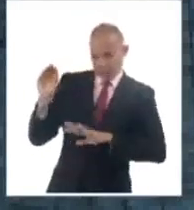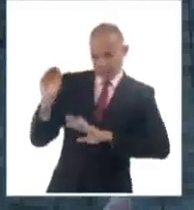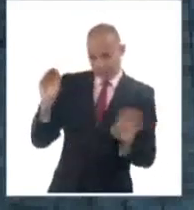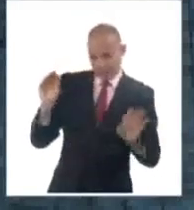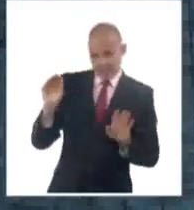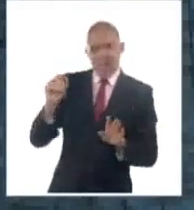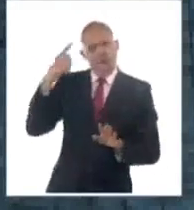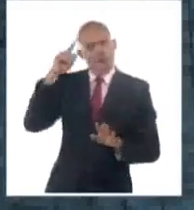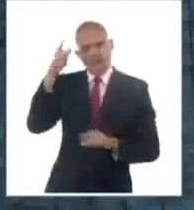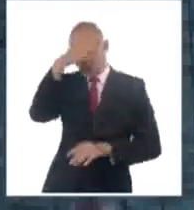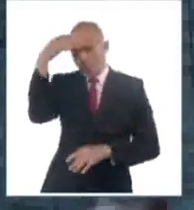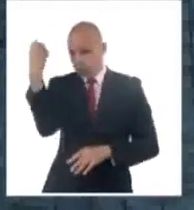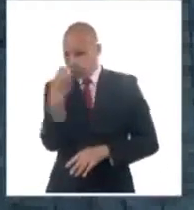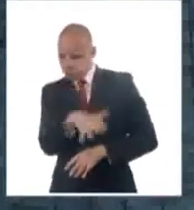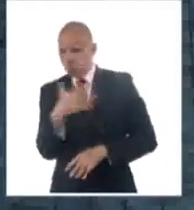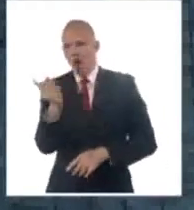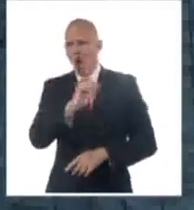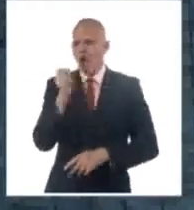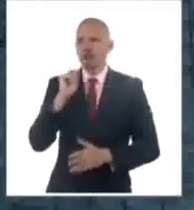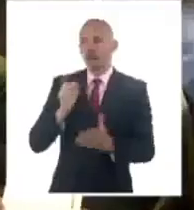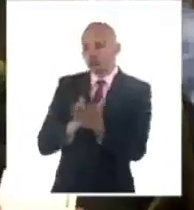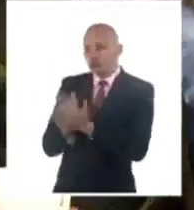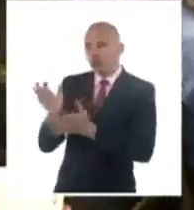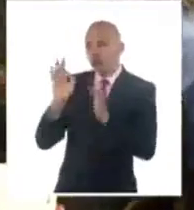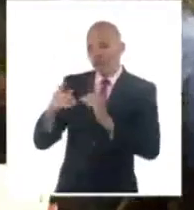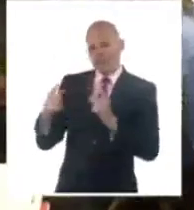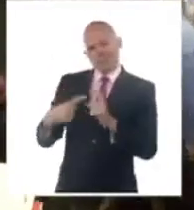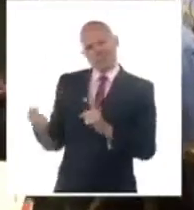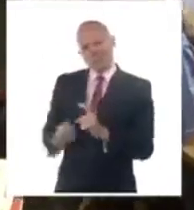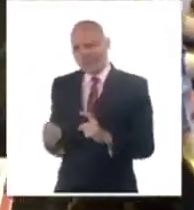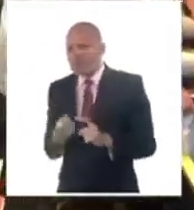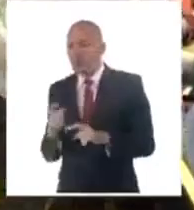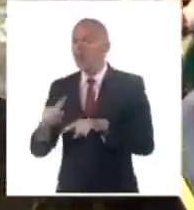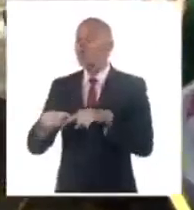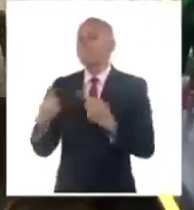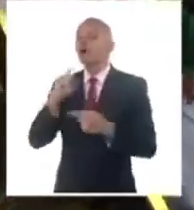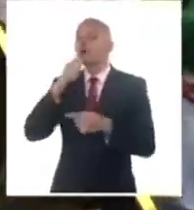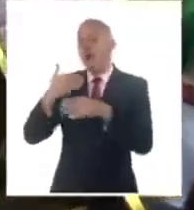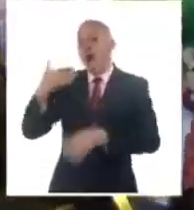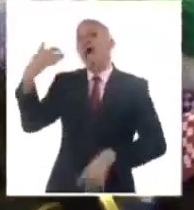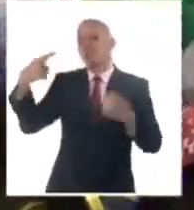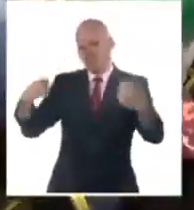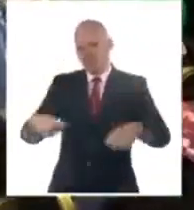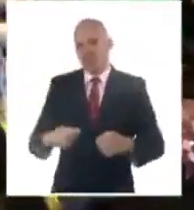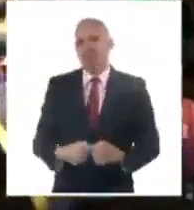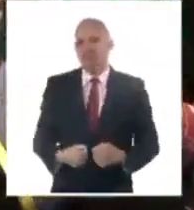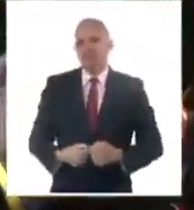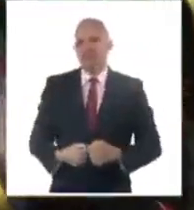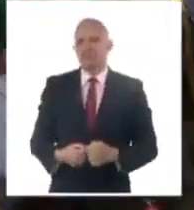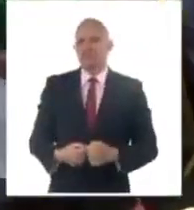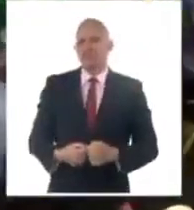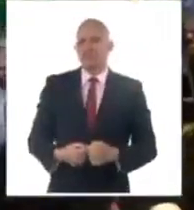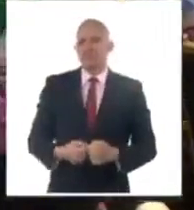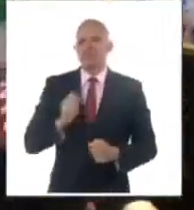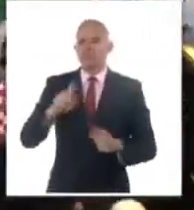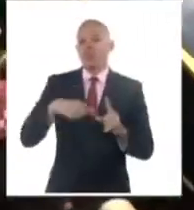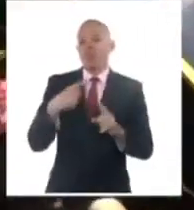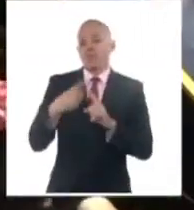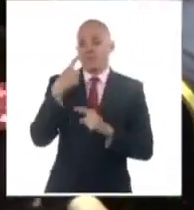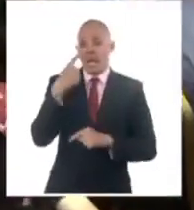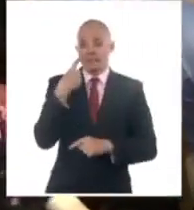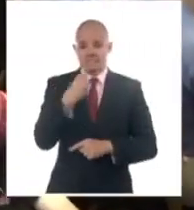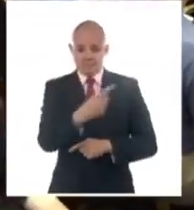no vamos a descansar hasta que se levante el bloqueo. Asimismo, dieron a conocer las campañas y estrategias que desde sus